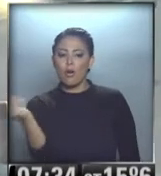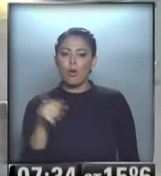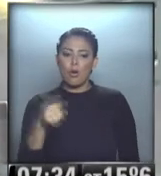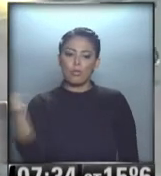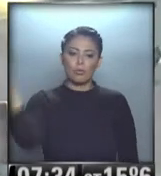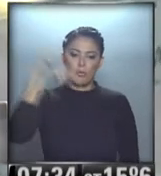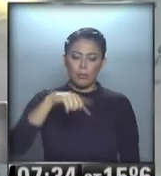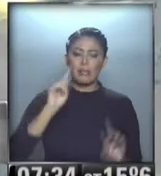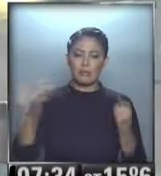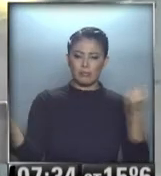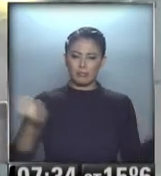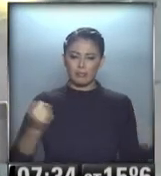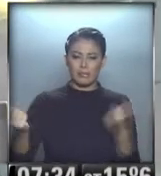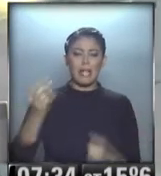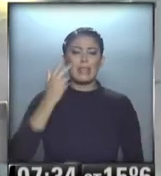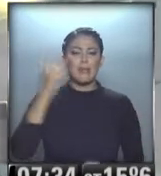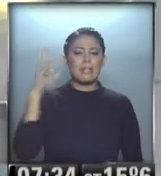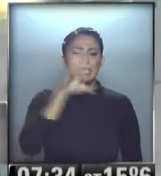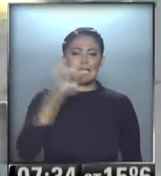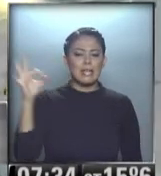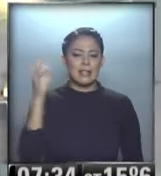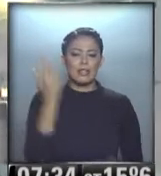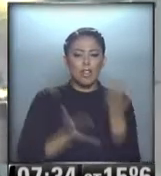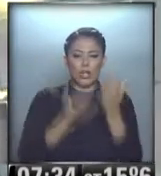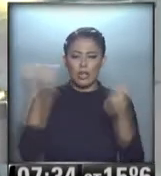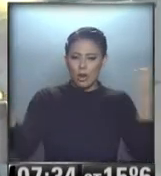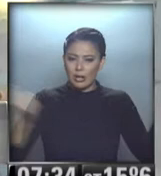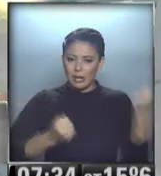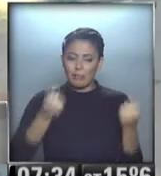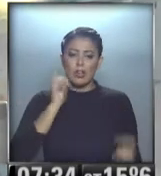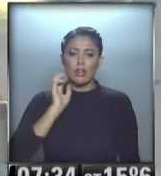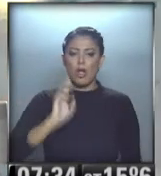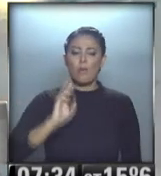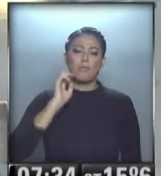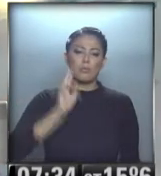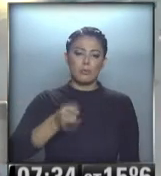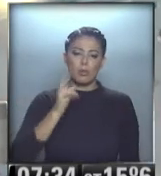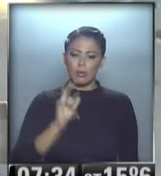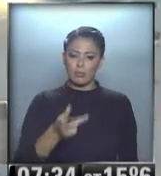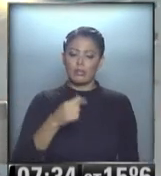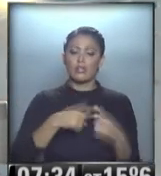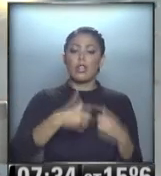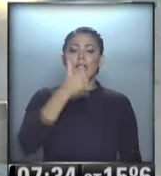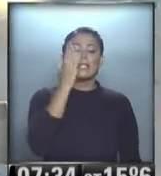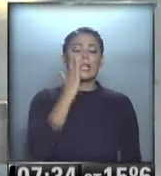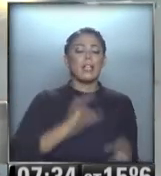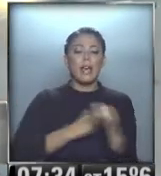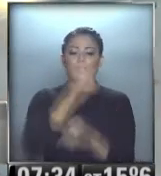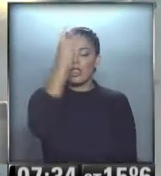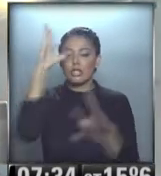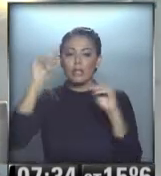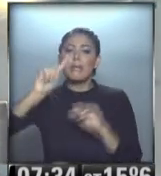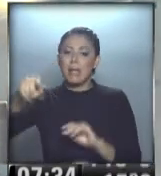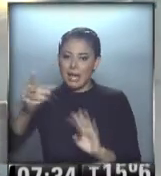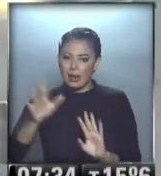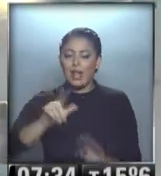camiones de gran porte, más de 3.500 kilos, a partir de las 8 de las 18 y hasta las 24, eso es mañana. Y